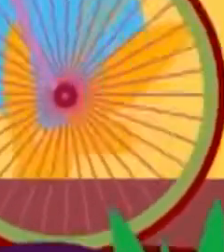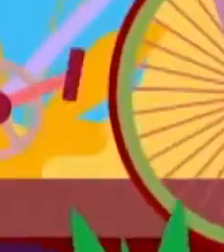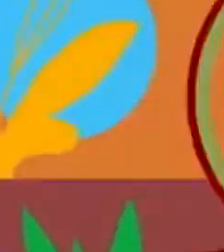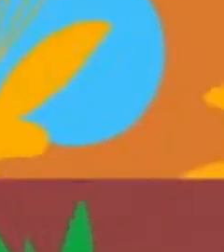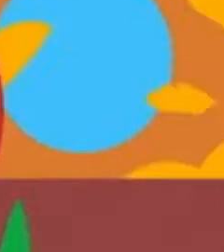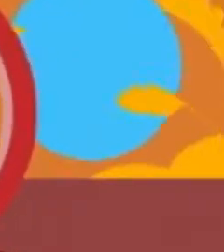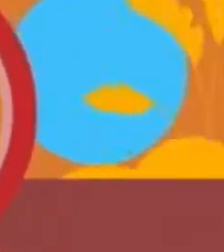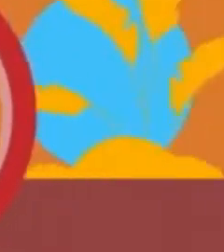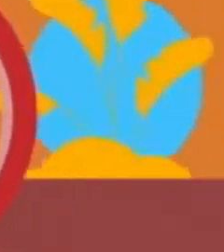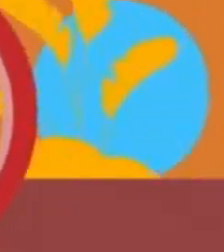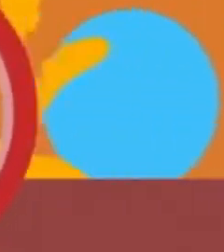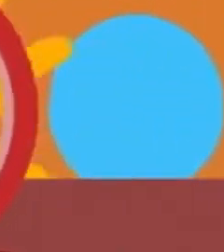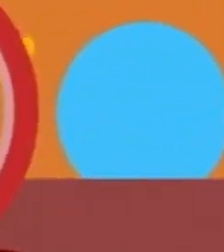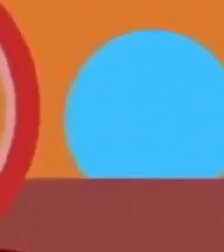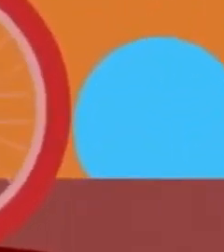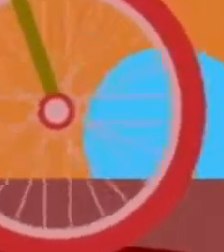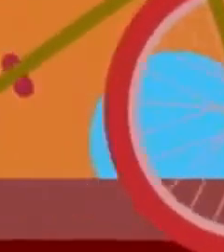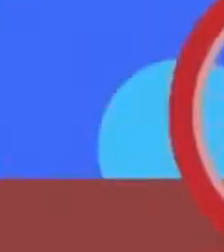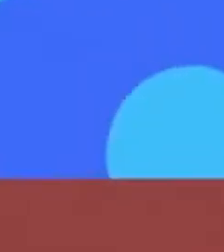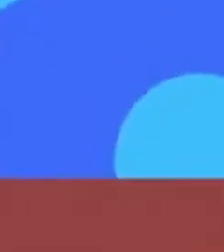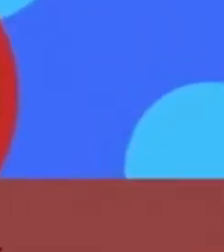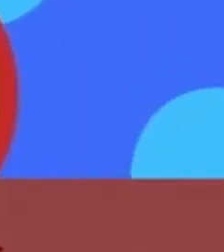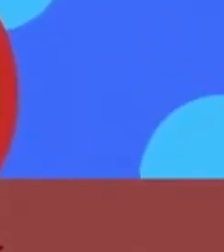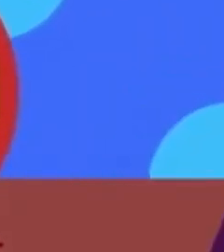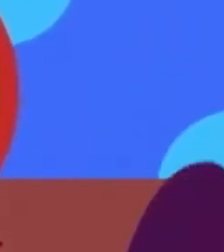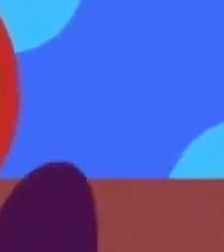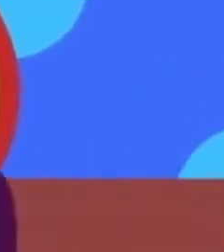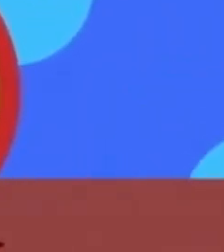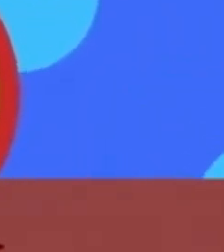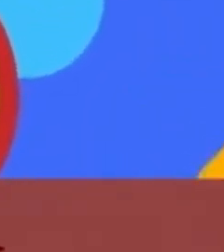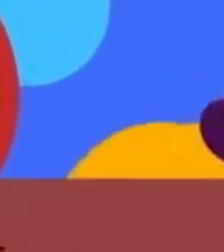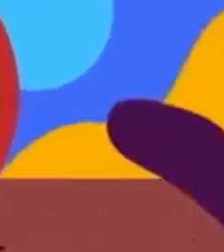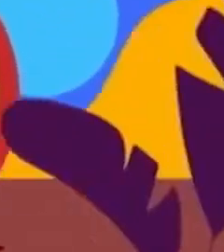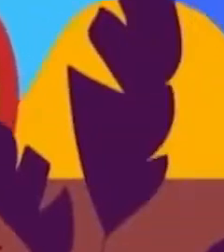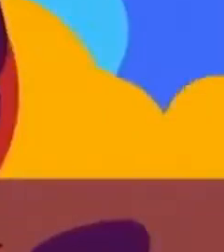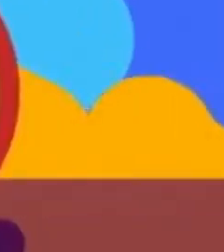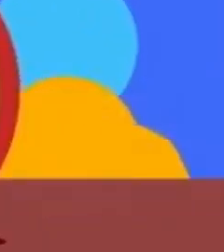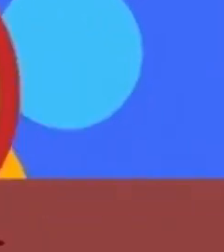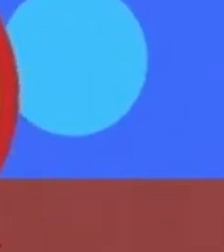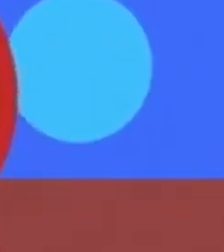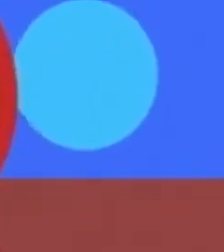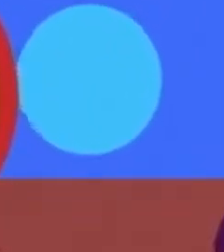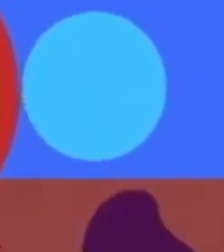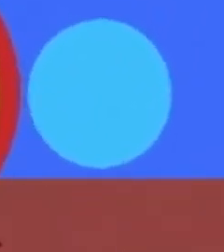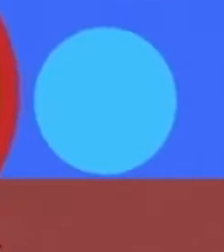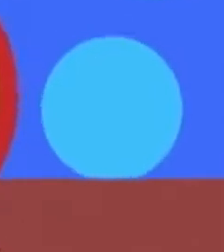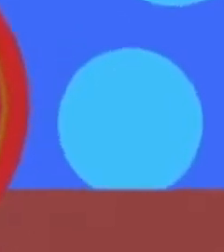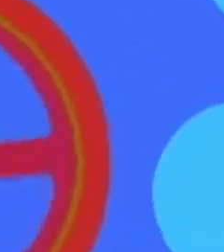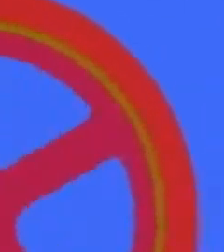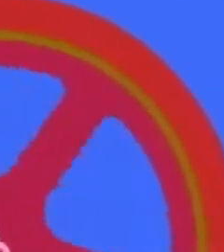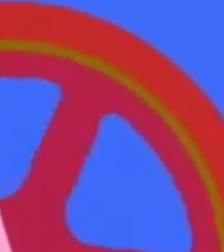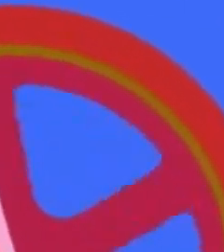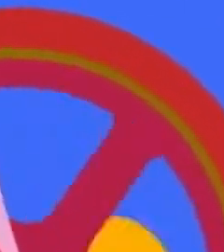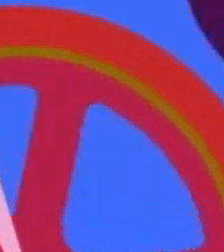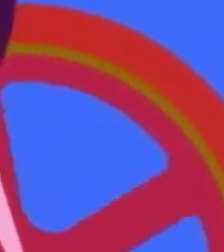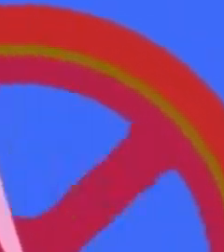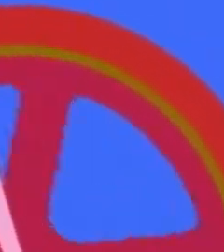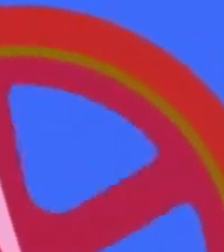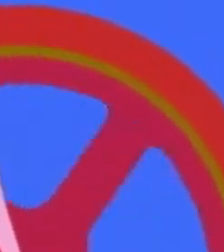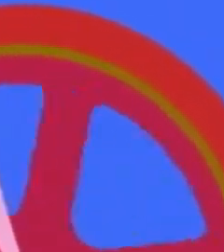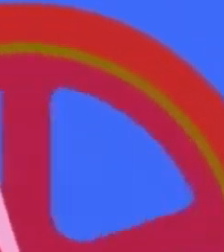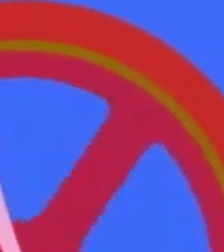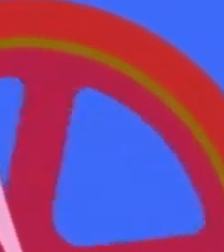renovables. Pero las energías renovables tienen el problema de que son fluctuantes. Entonces, quiere decir que necesitamos métodos de almacenar